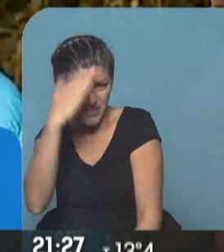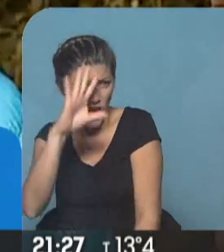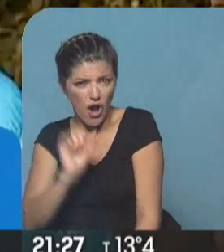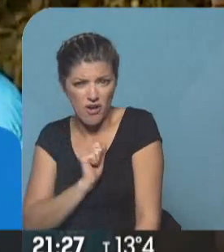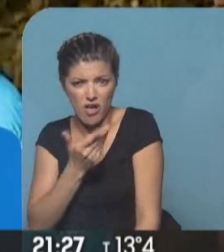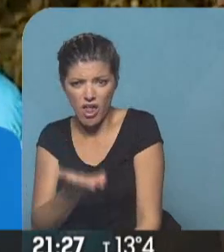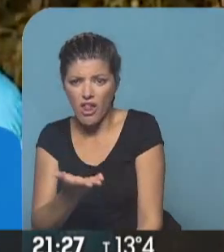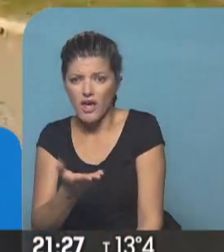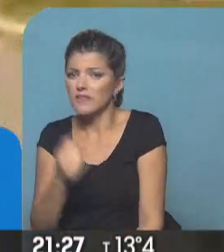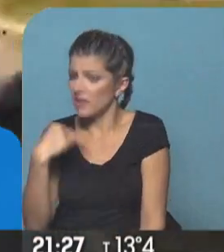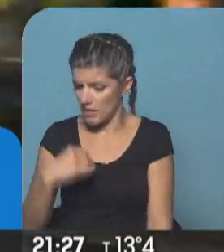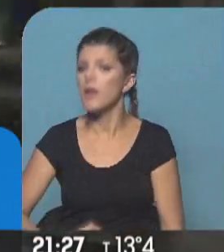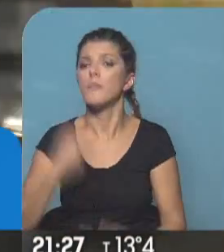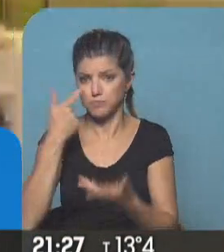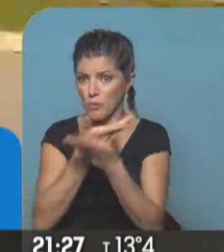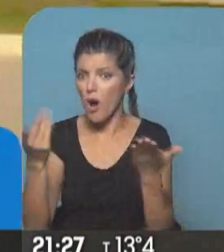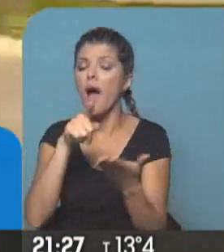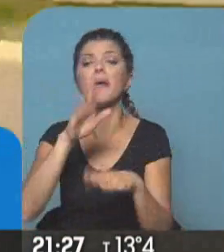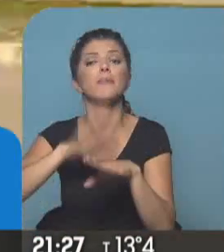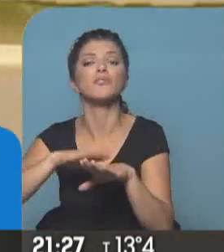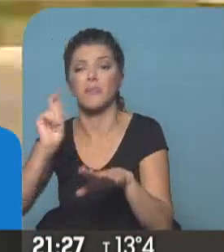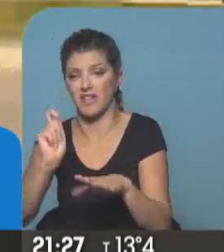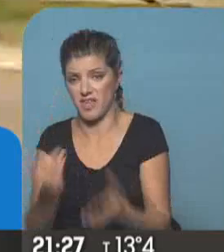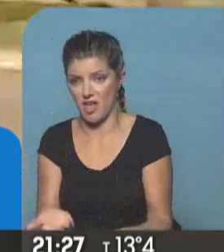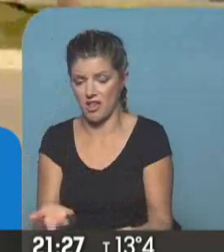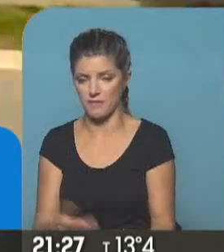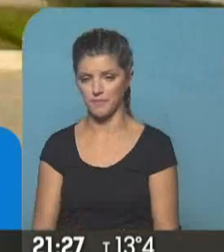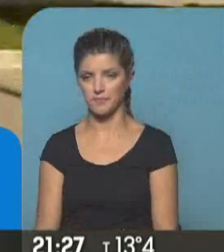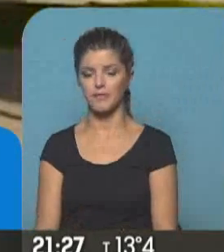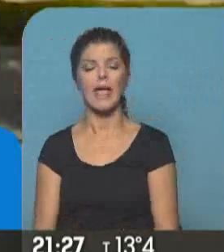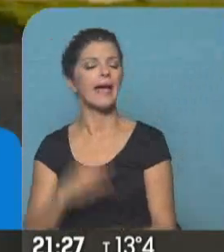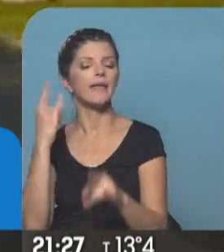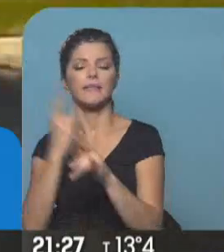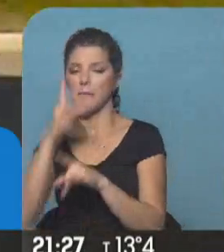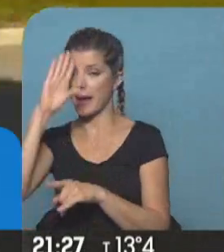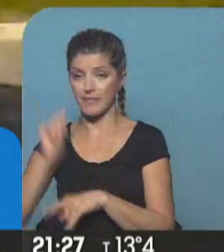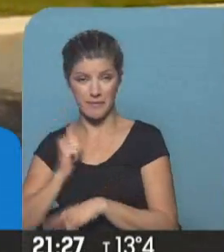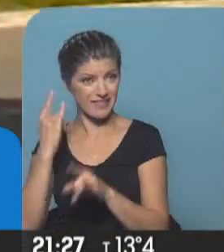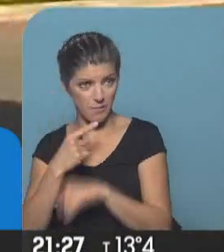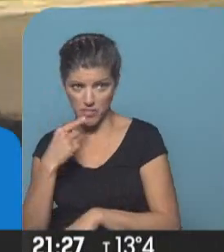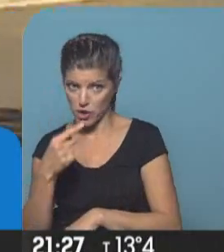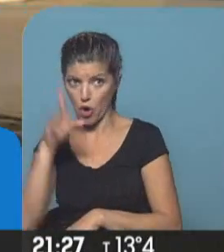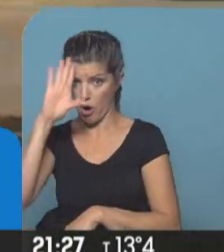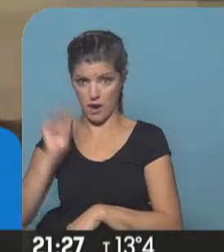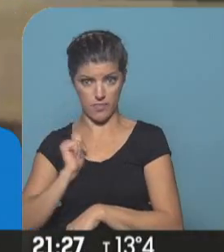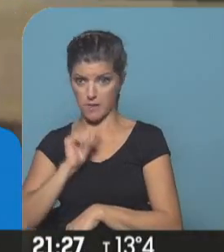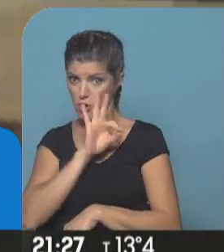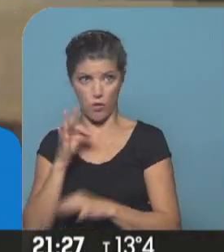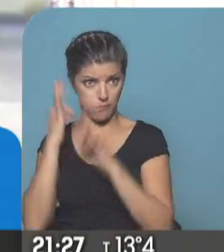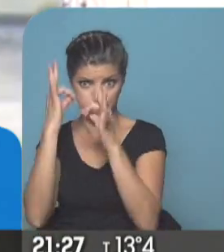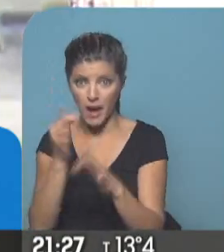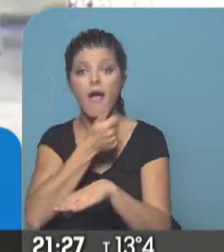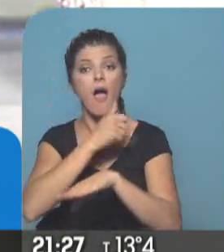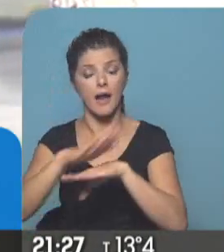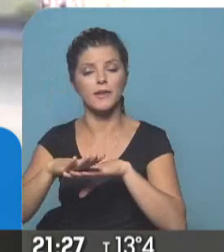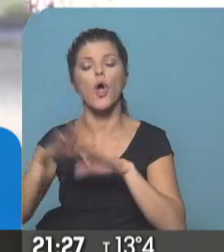que den la cara también y se hagan cargo de lo que hicieron. Si bien desde la fuerza siempre se sostuvo que ningún gendarme había llegado al río, el